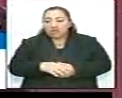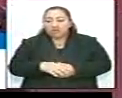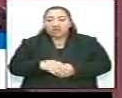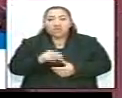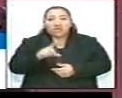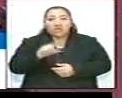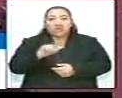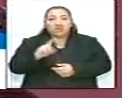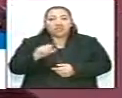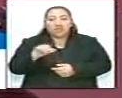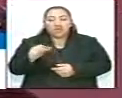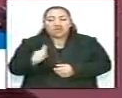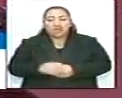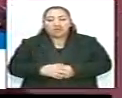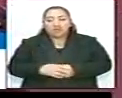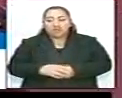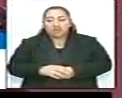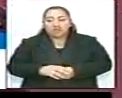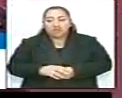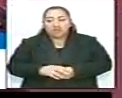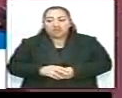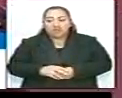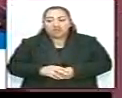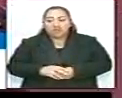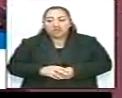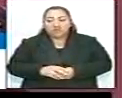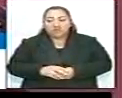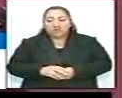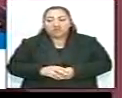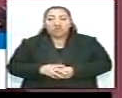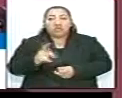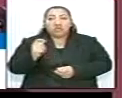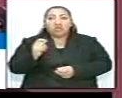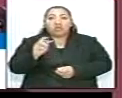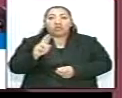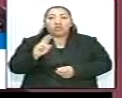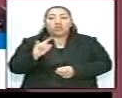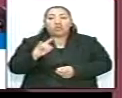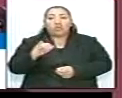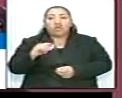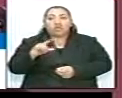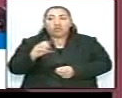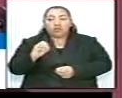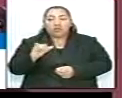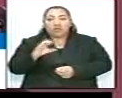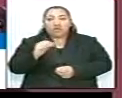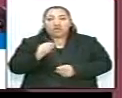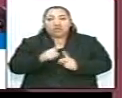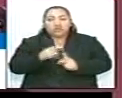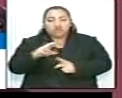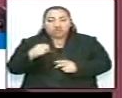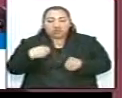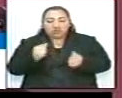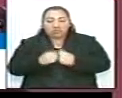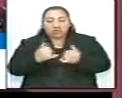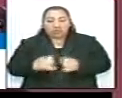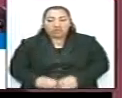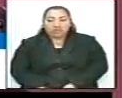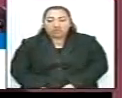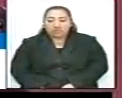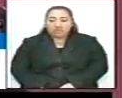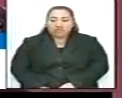Mártires Lizana, al congresista Trujillo Segarra Gilmer y al congresista Jorge Castro, que nos acompañan el día de